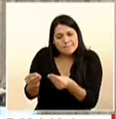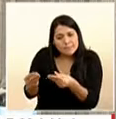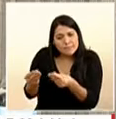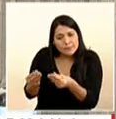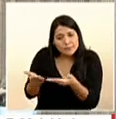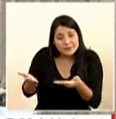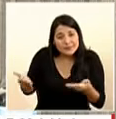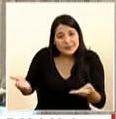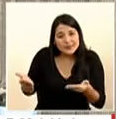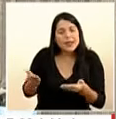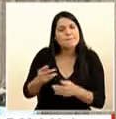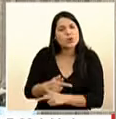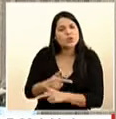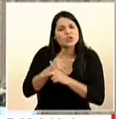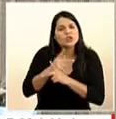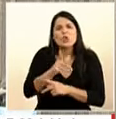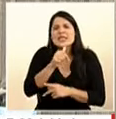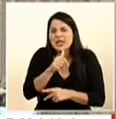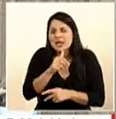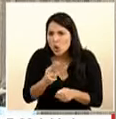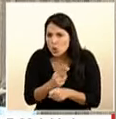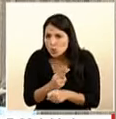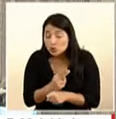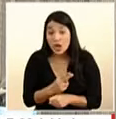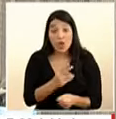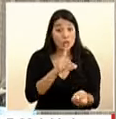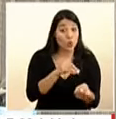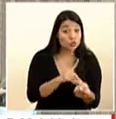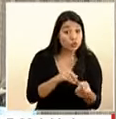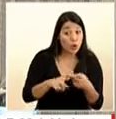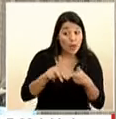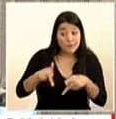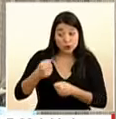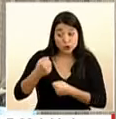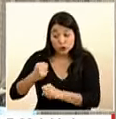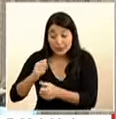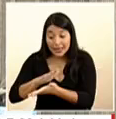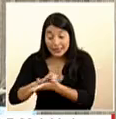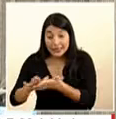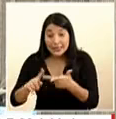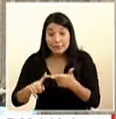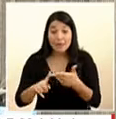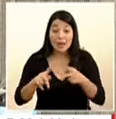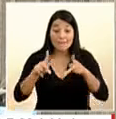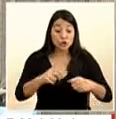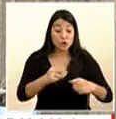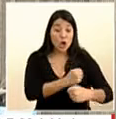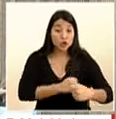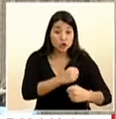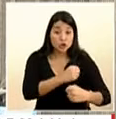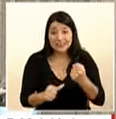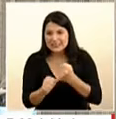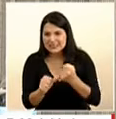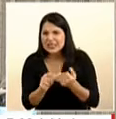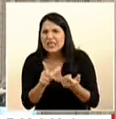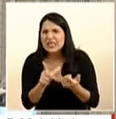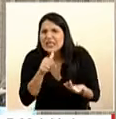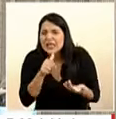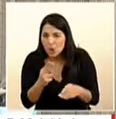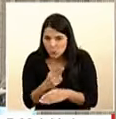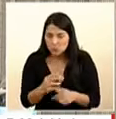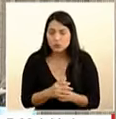usarlo en los centros médicos son los médicos los michelle anne en las personas de cocina asistente también doctor macaya y para